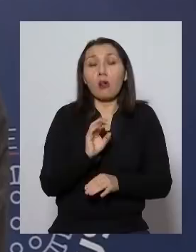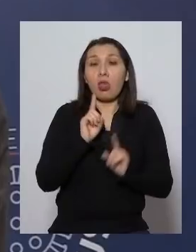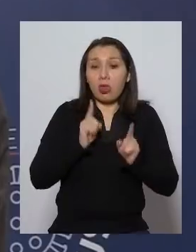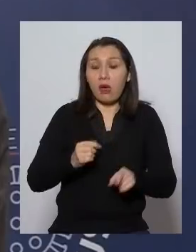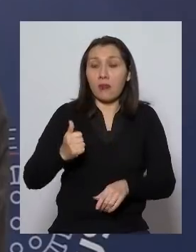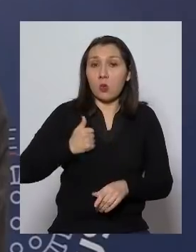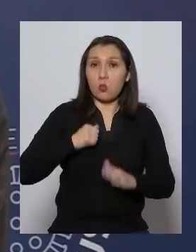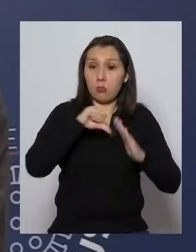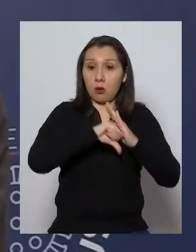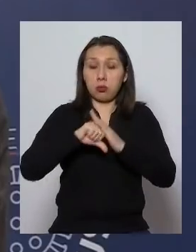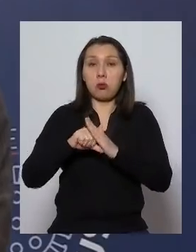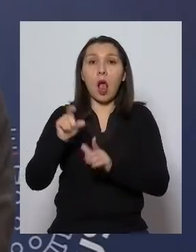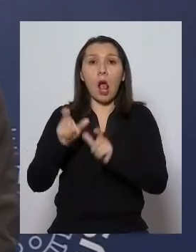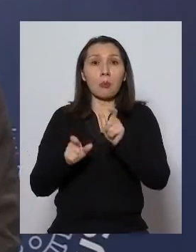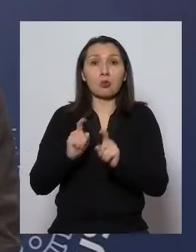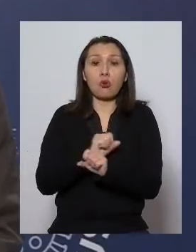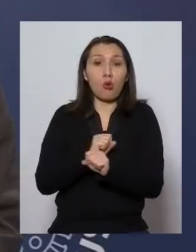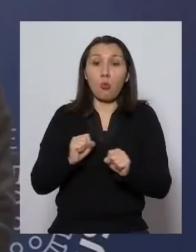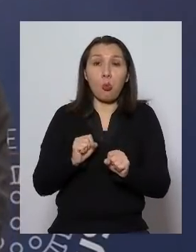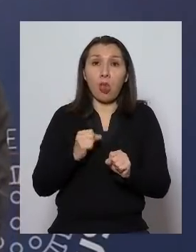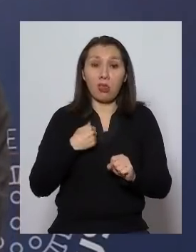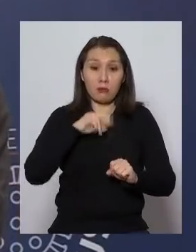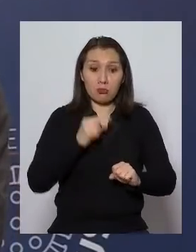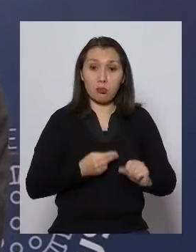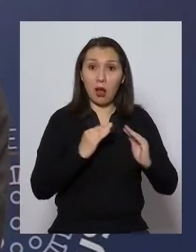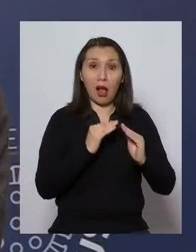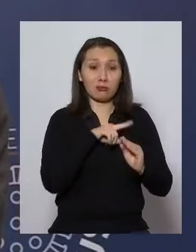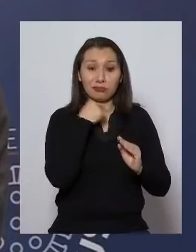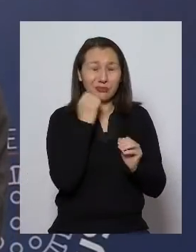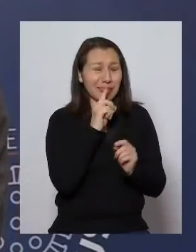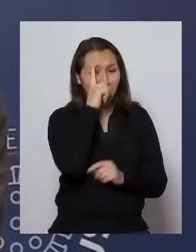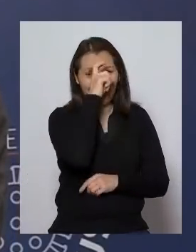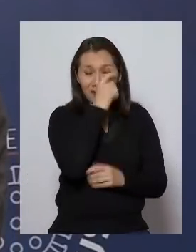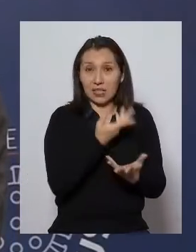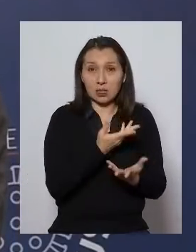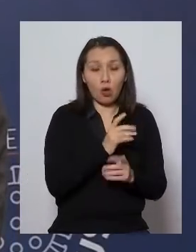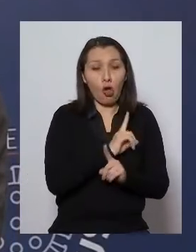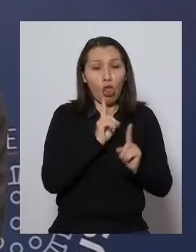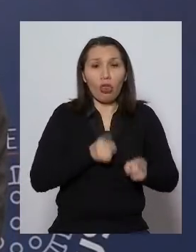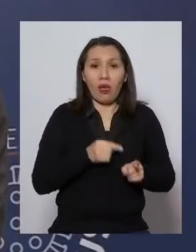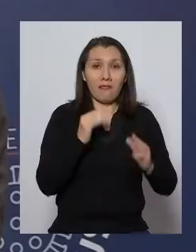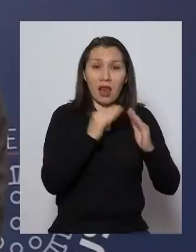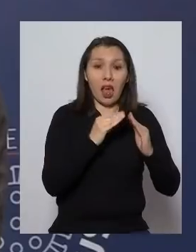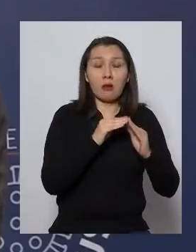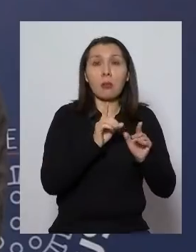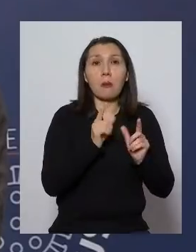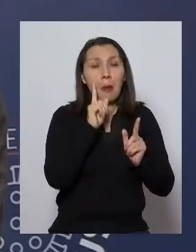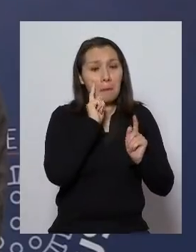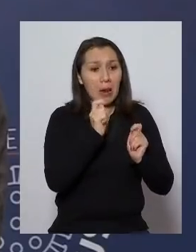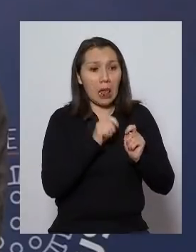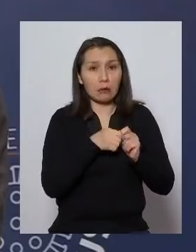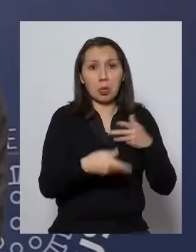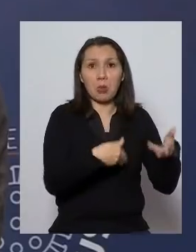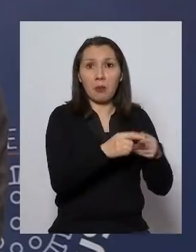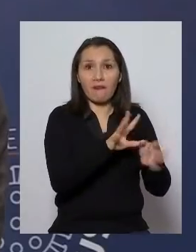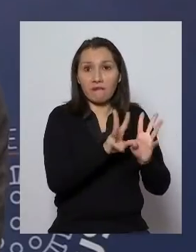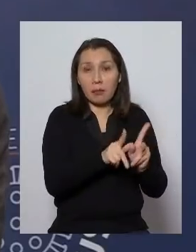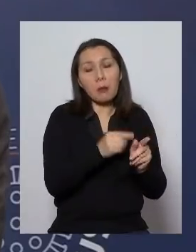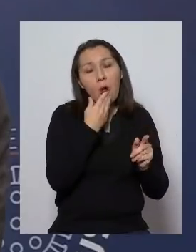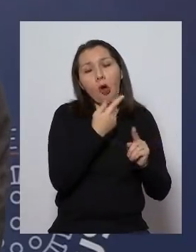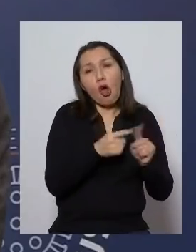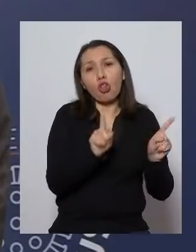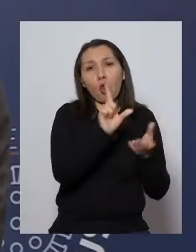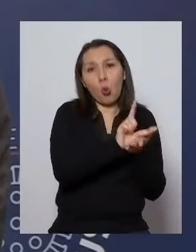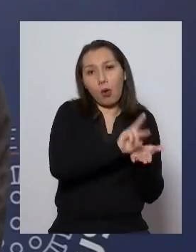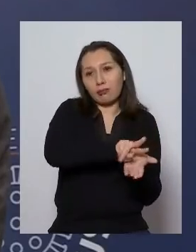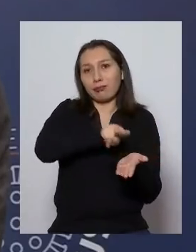cumplir cuarentena no lo pueden hacer en su domicilio o no deben hacerlo en su domicilio. Y